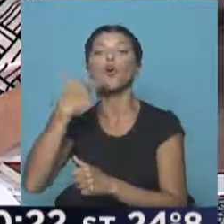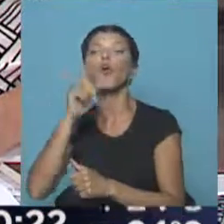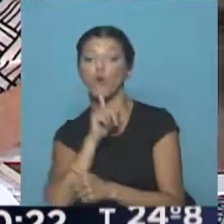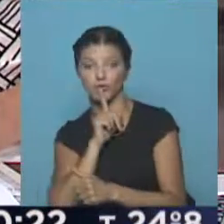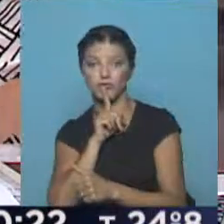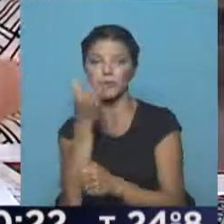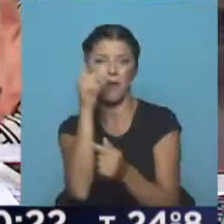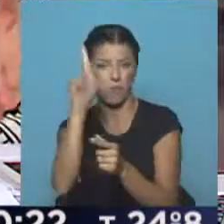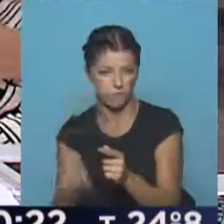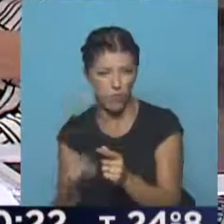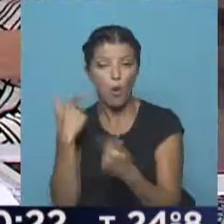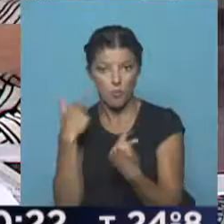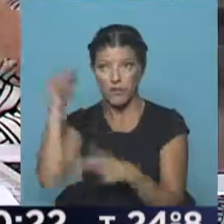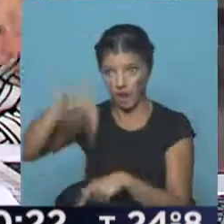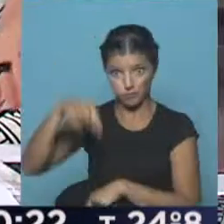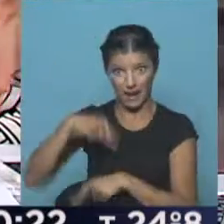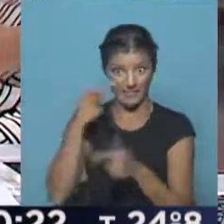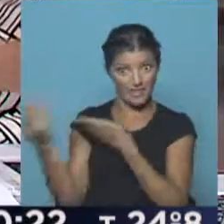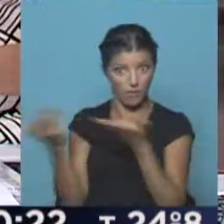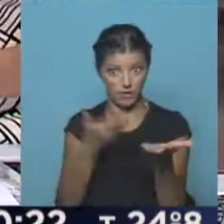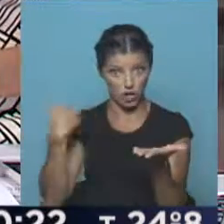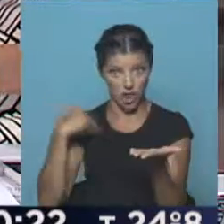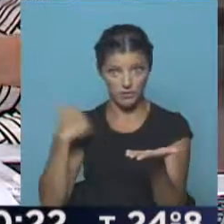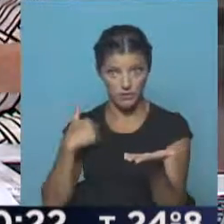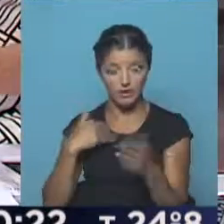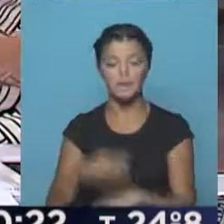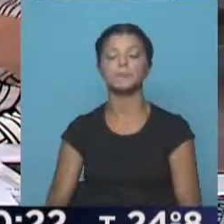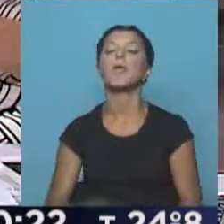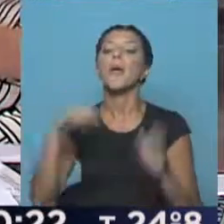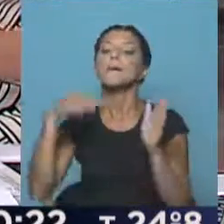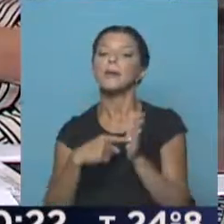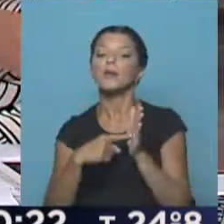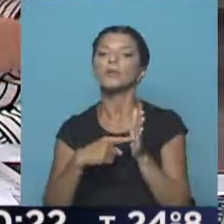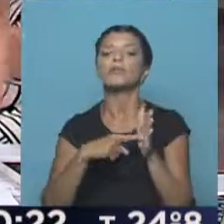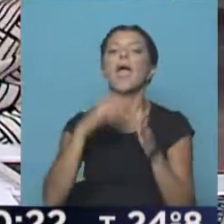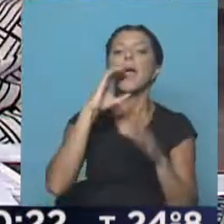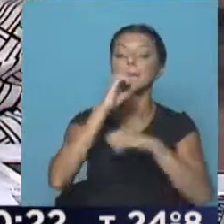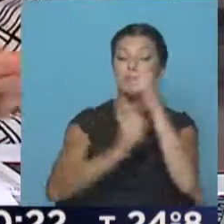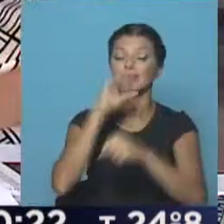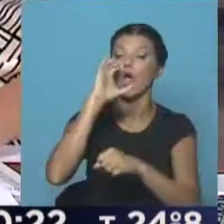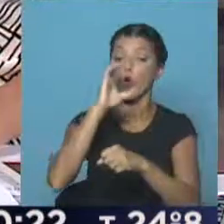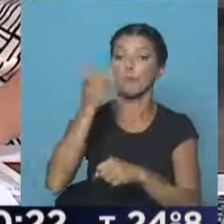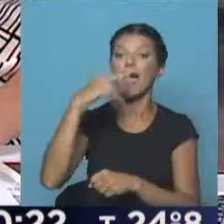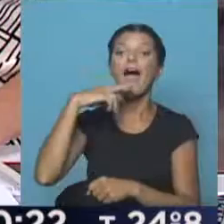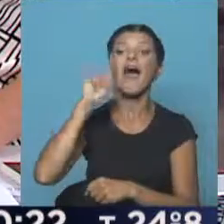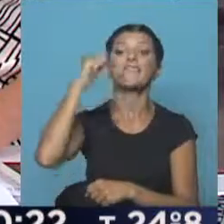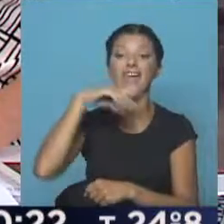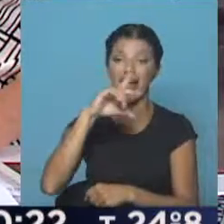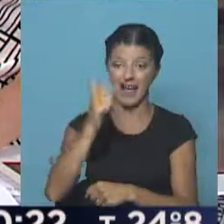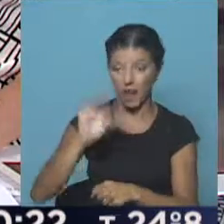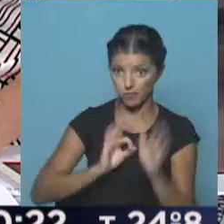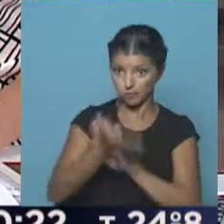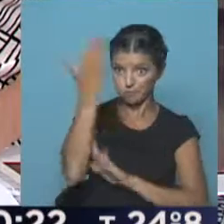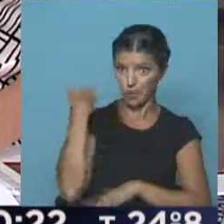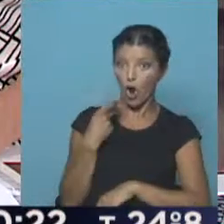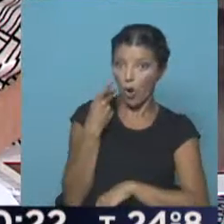nuestro país. Pero postergó el otorgamiento de líneas aéreas a la colombiana Avianca, que recordemos había comprado el año pasado una aerolínea